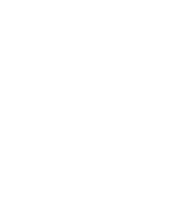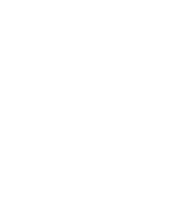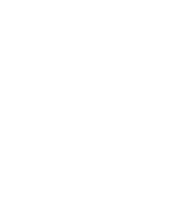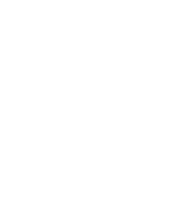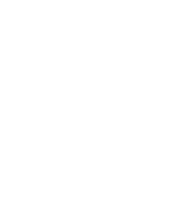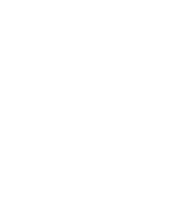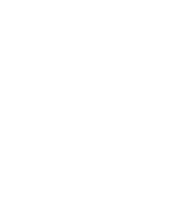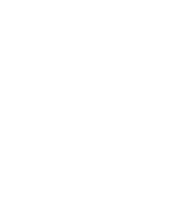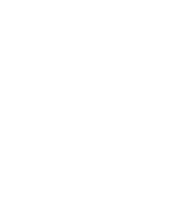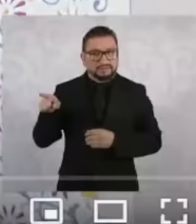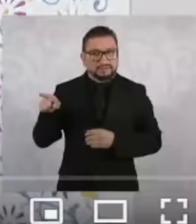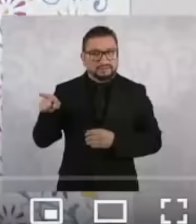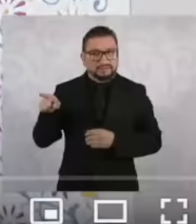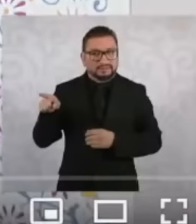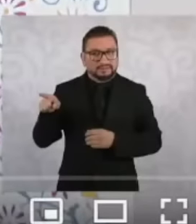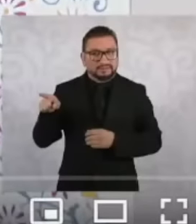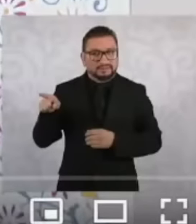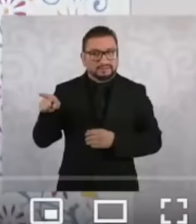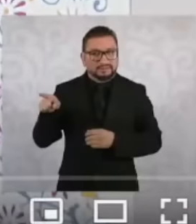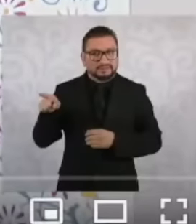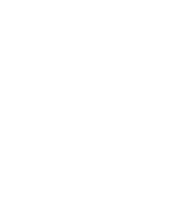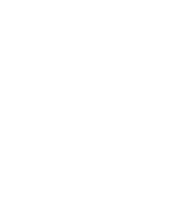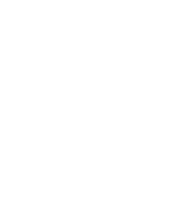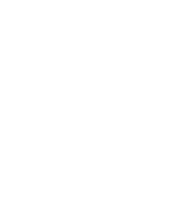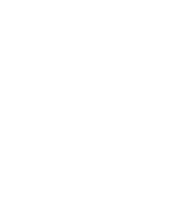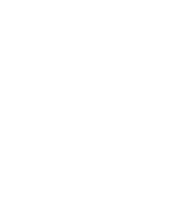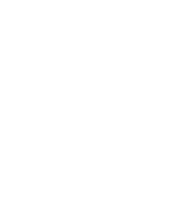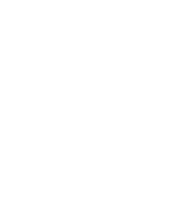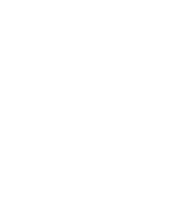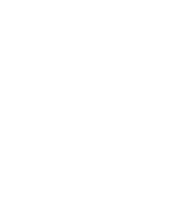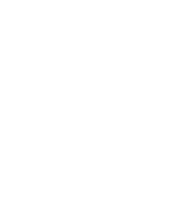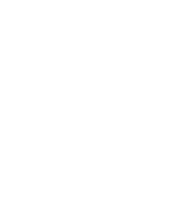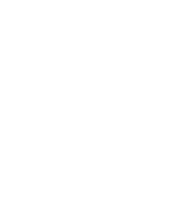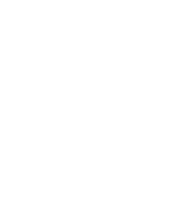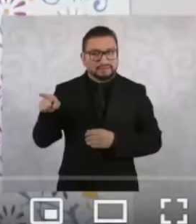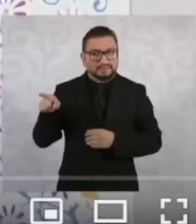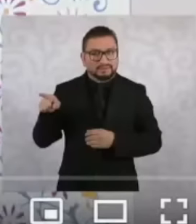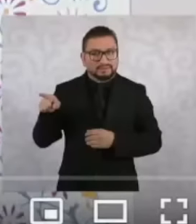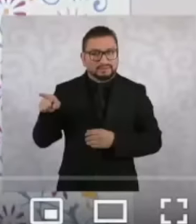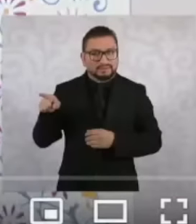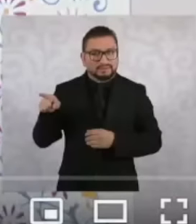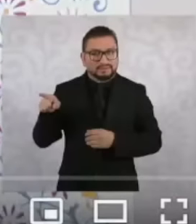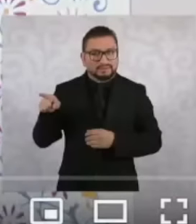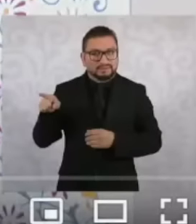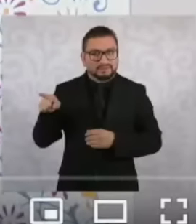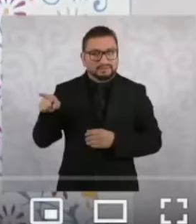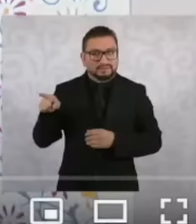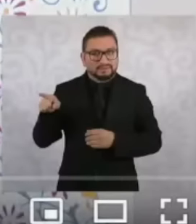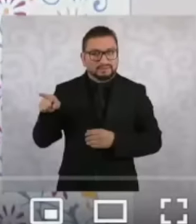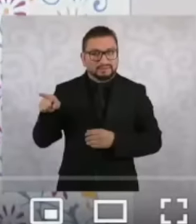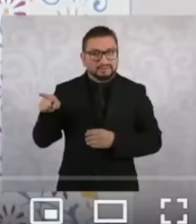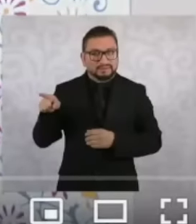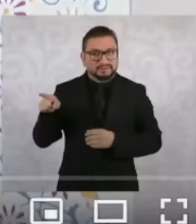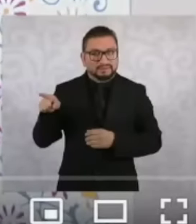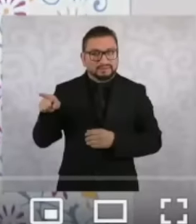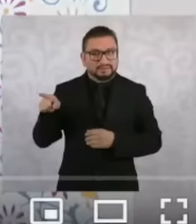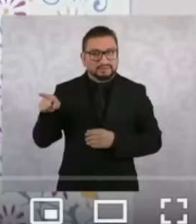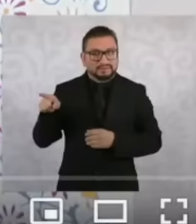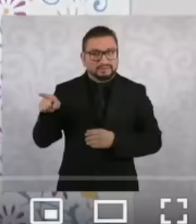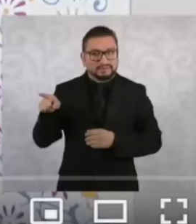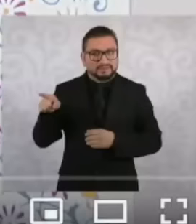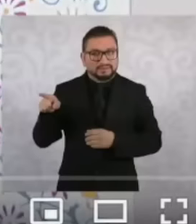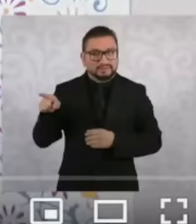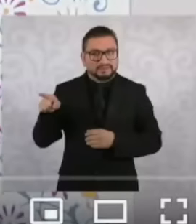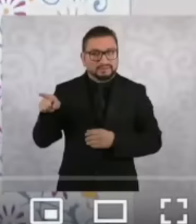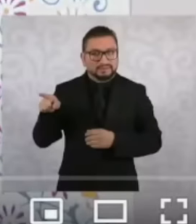Esa es una denuncia que hago pública de YouTube. Eso no deberían de hacer. Pero bueno, ahí está la respuesta. El día de ayer, Salinas